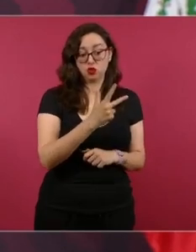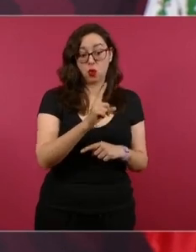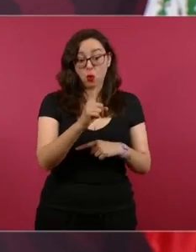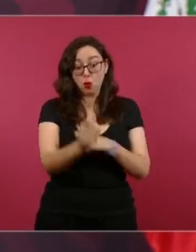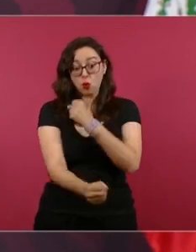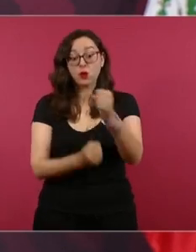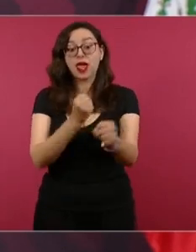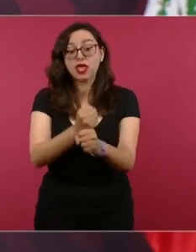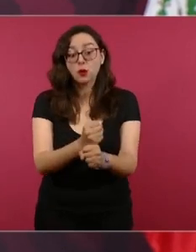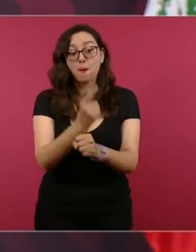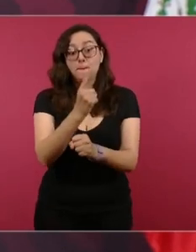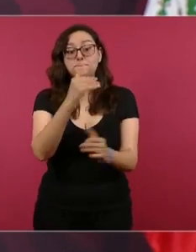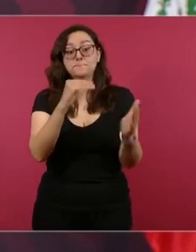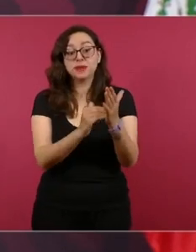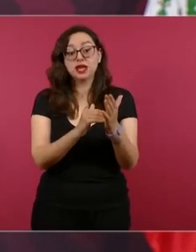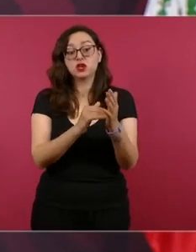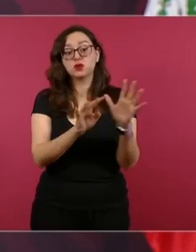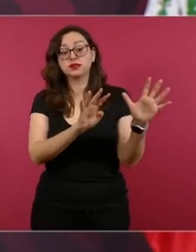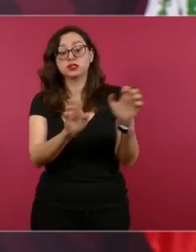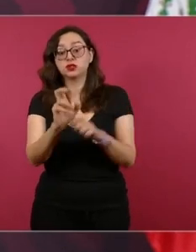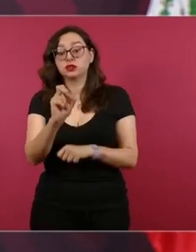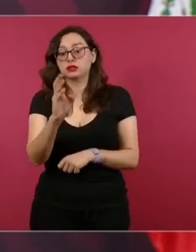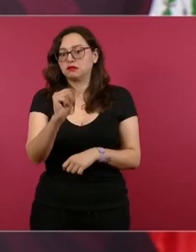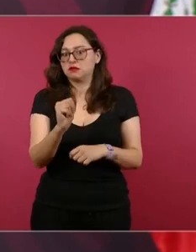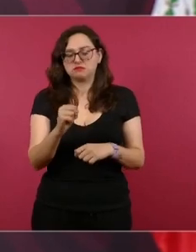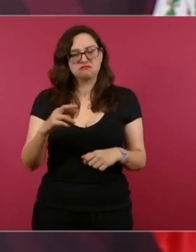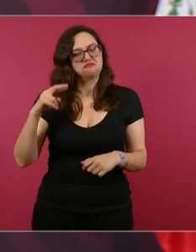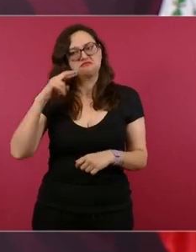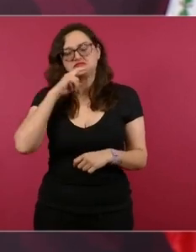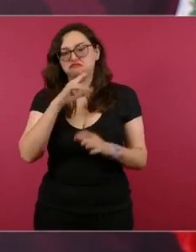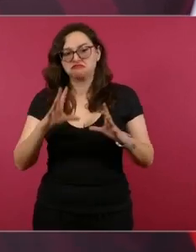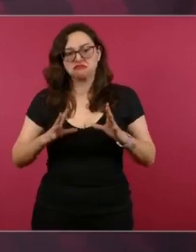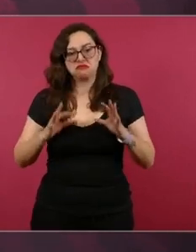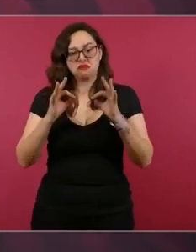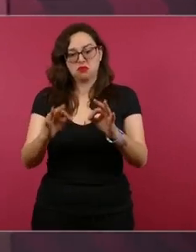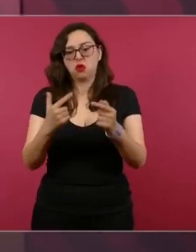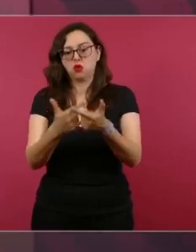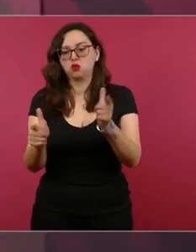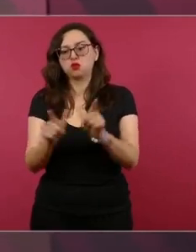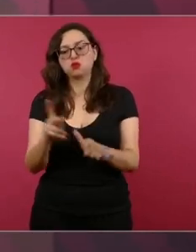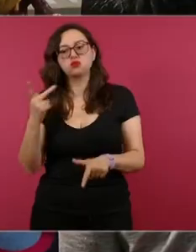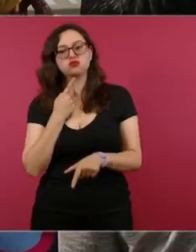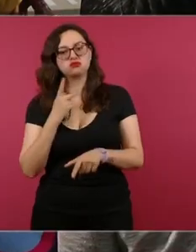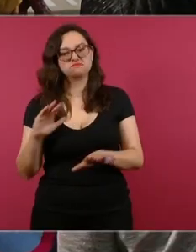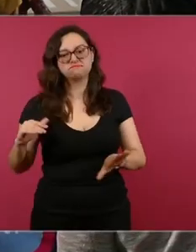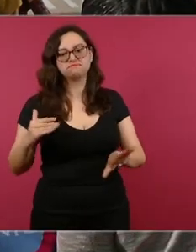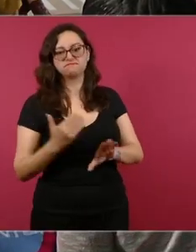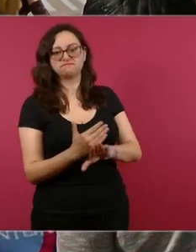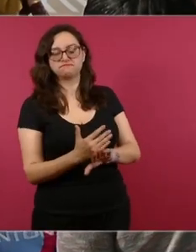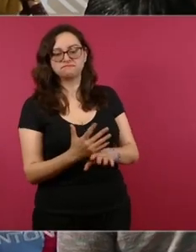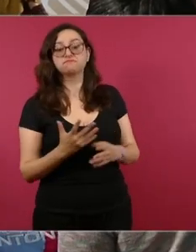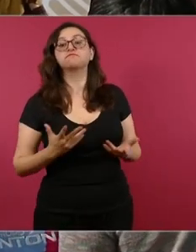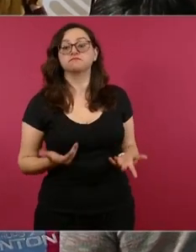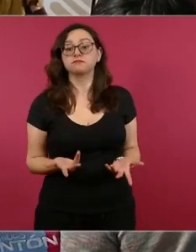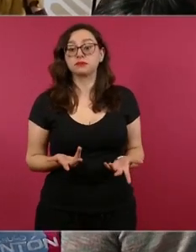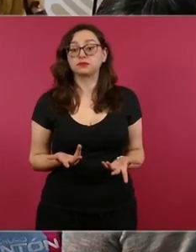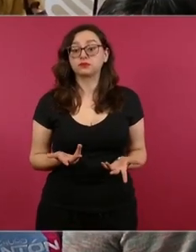1939, y otro partido que formalmente no se constituyó como tal, pero que